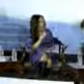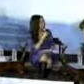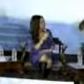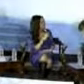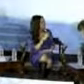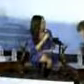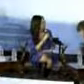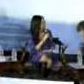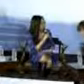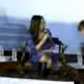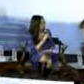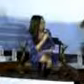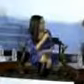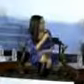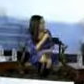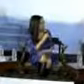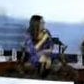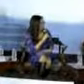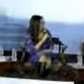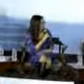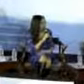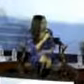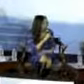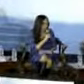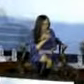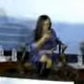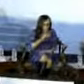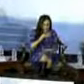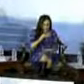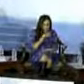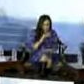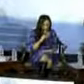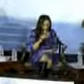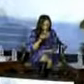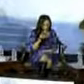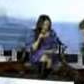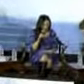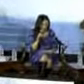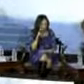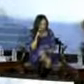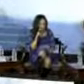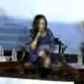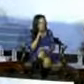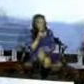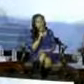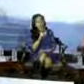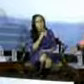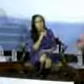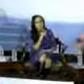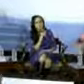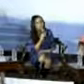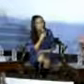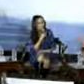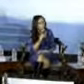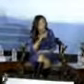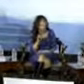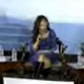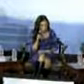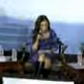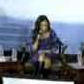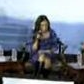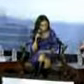darte las gracias por la extraordinaria moderación del panel y por supuesto a nuestros dos panelistas que la verdad es que han